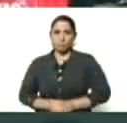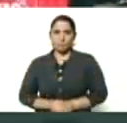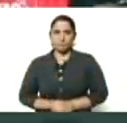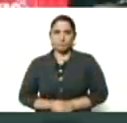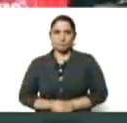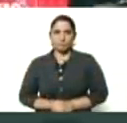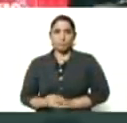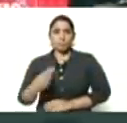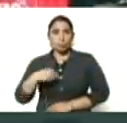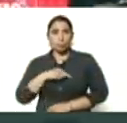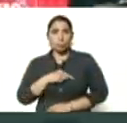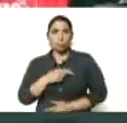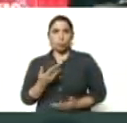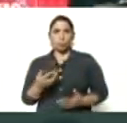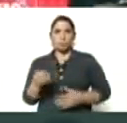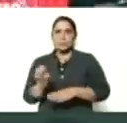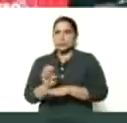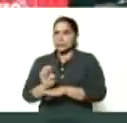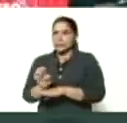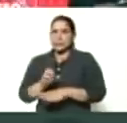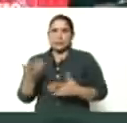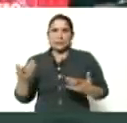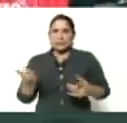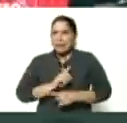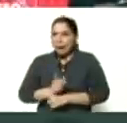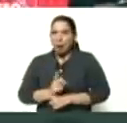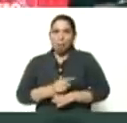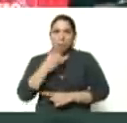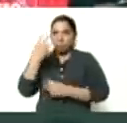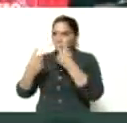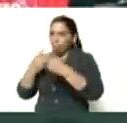que nos tuvimos que venir de emergencia allá del Furrial,